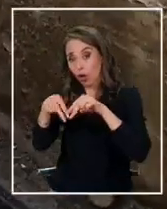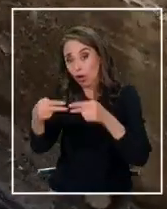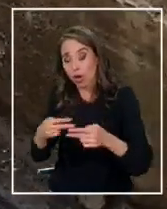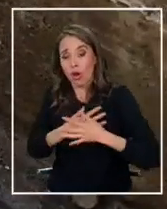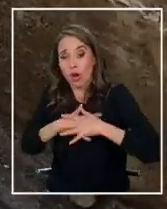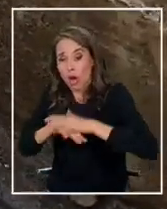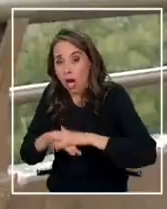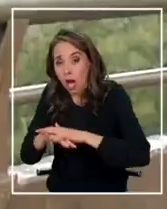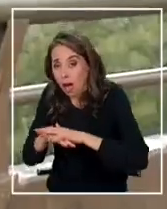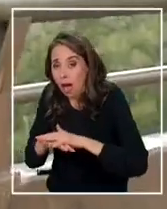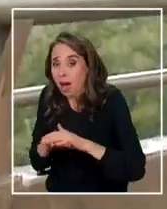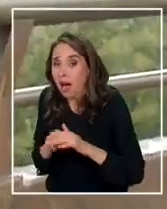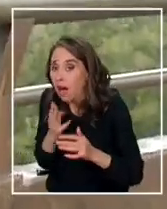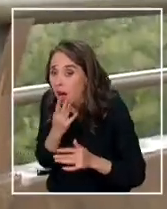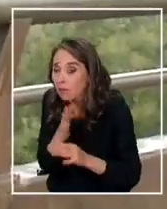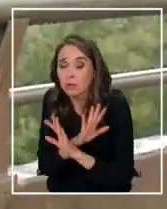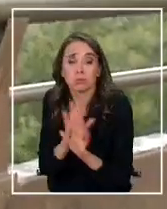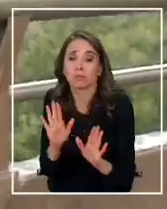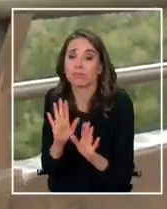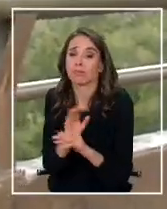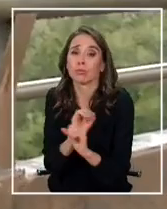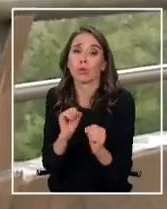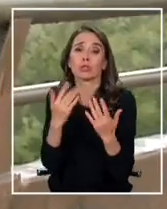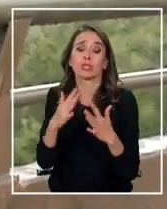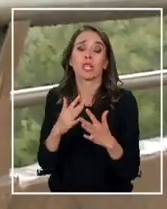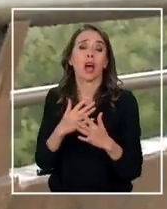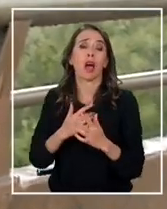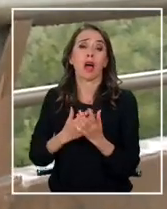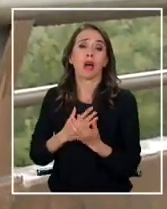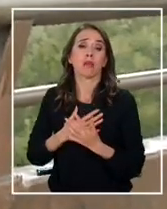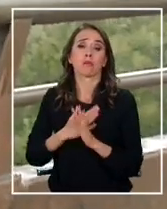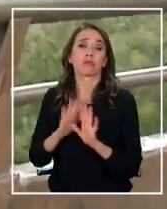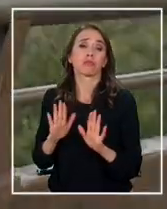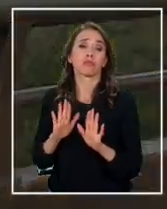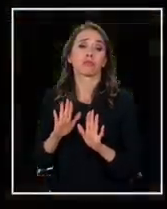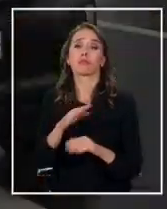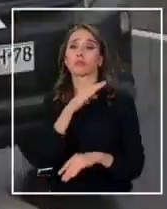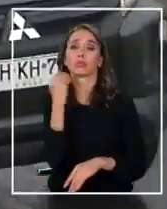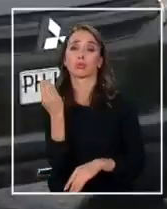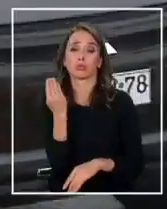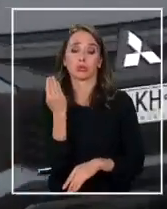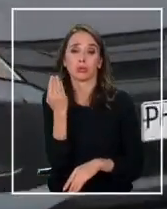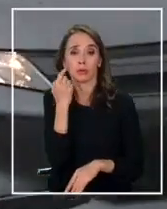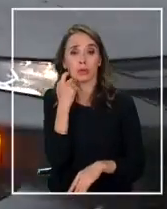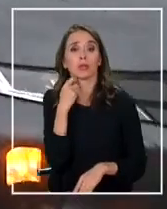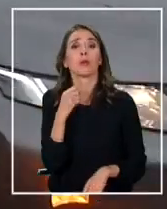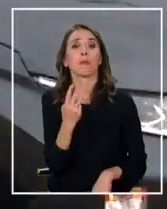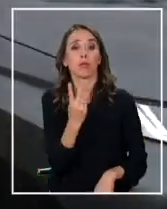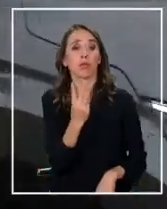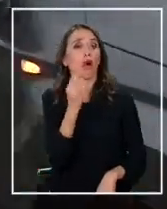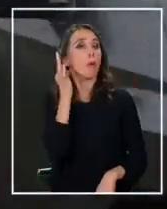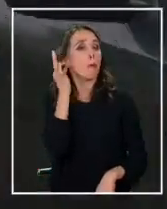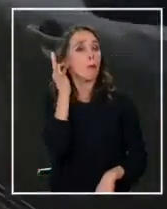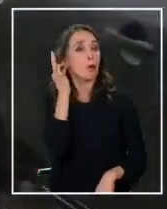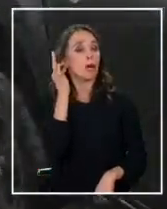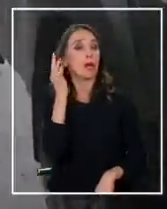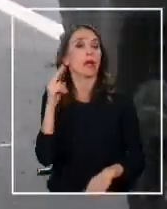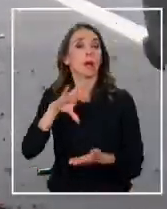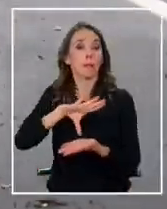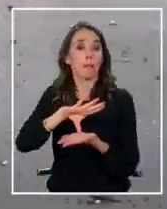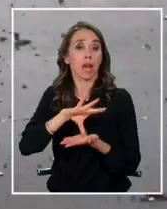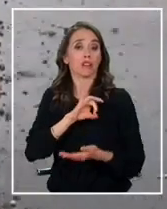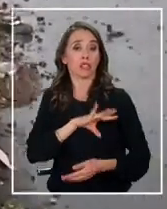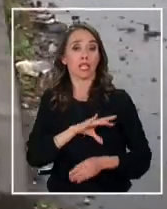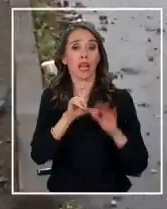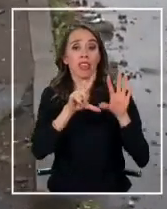podía hacer nada. Ya estaban totalmente fallecidas. Se trata de dos mujeres de nacionalidad